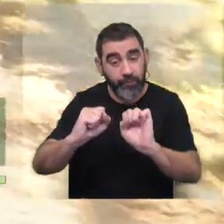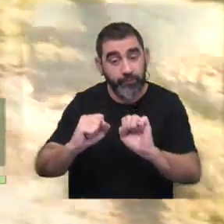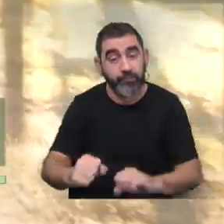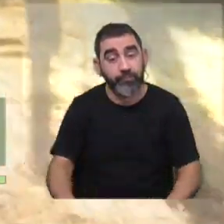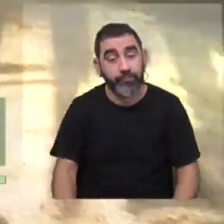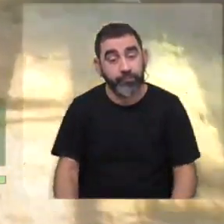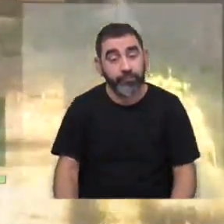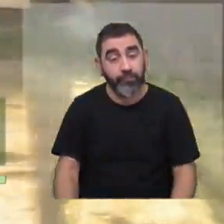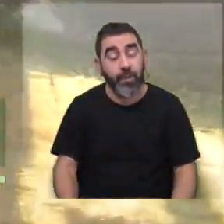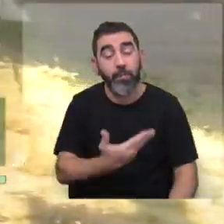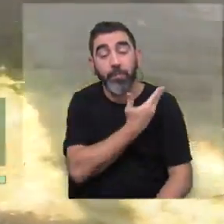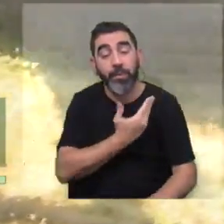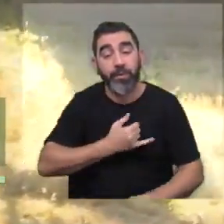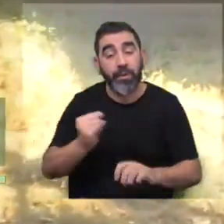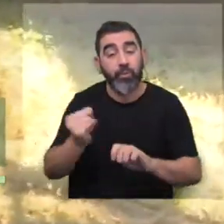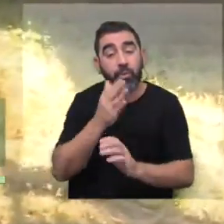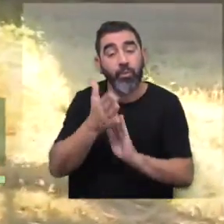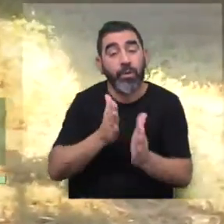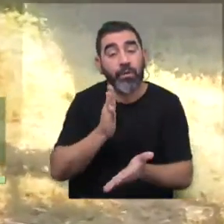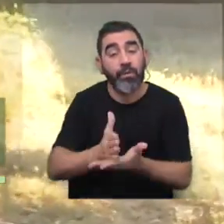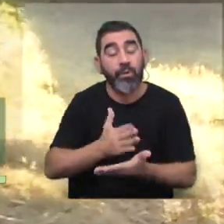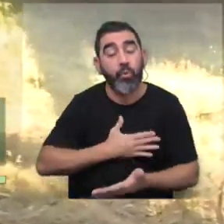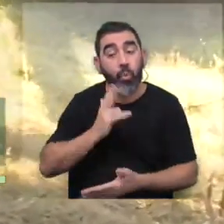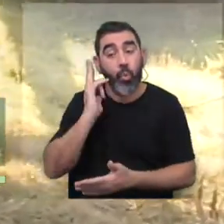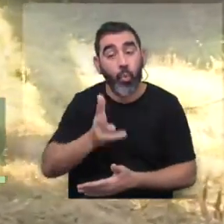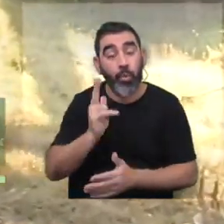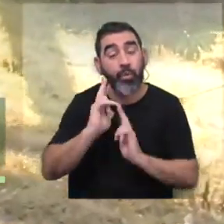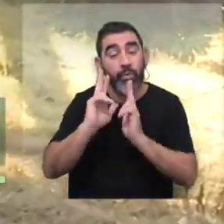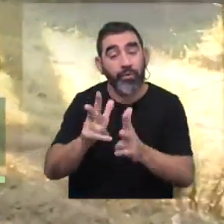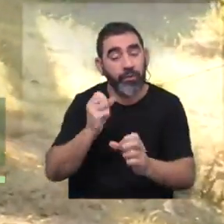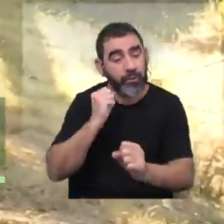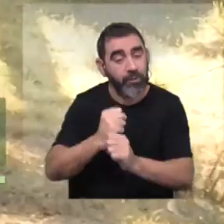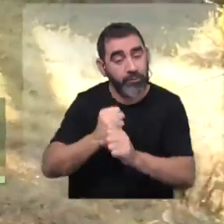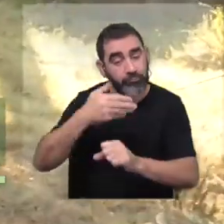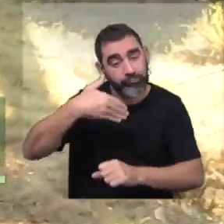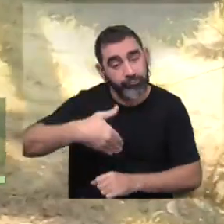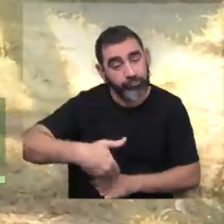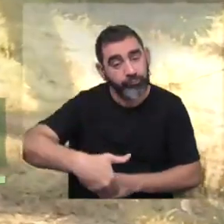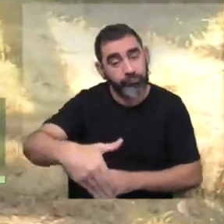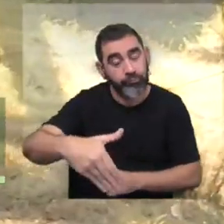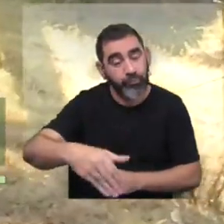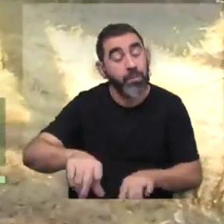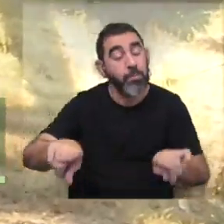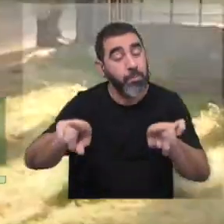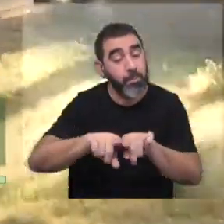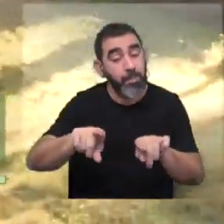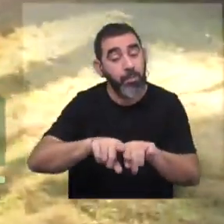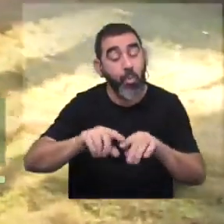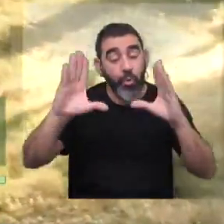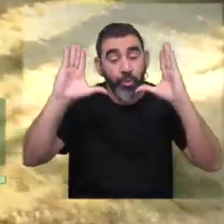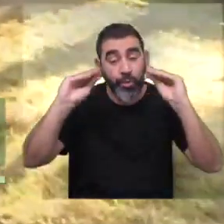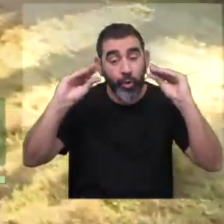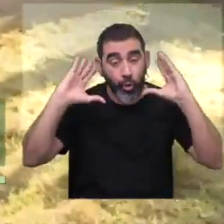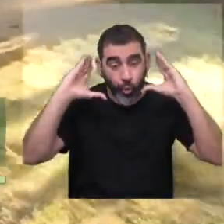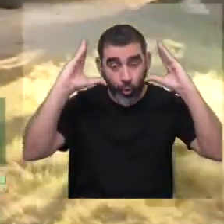recién en la presidenta de la institución de Derechos Humanos Jimena Fernández se va a trabajar en las próximas horas y lo mismo se hará en la noche de